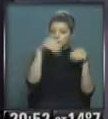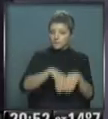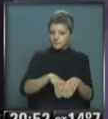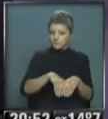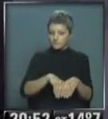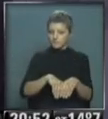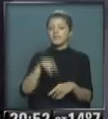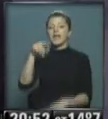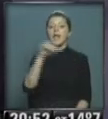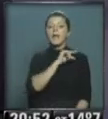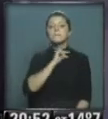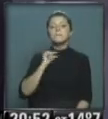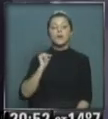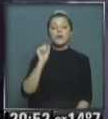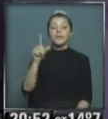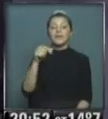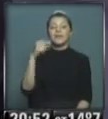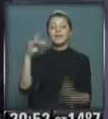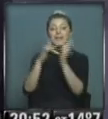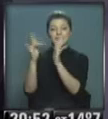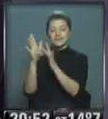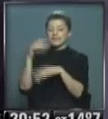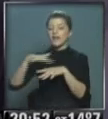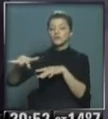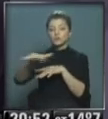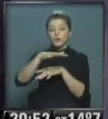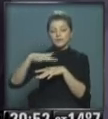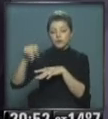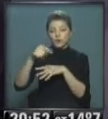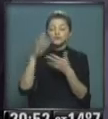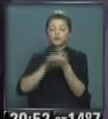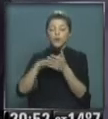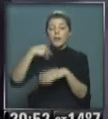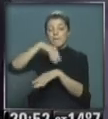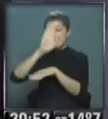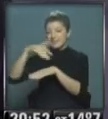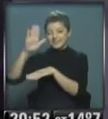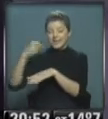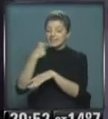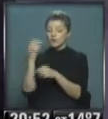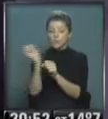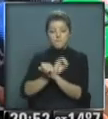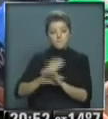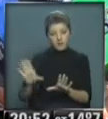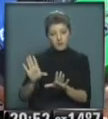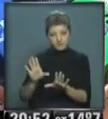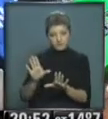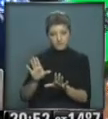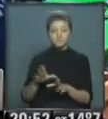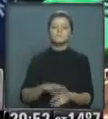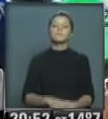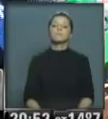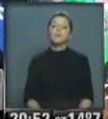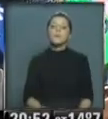El párroco de la iglesia San Ignacio de Loyola calificó de lamentables las pintadas que realizó en el lugar un grupo de estudiantes. Hay novedades que